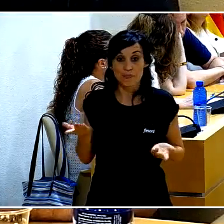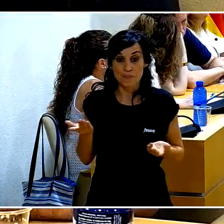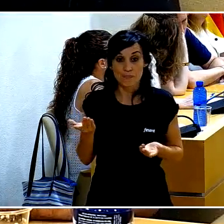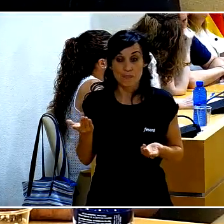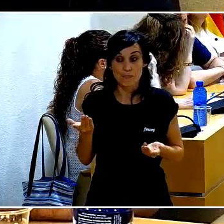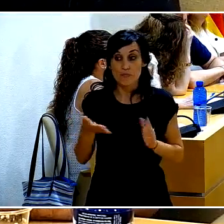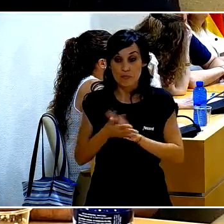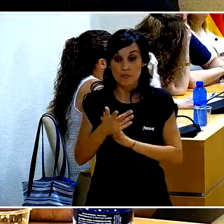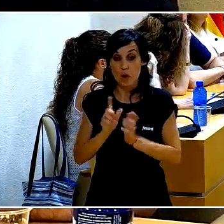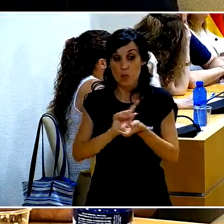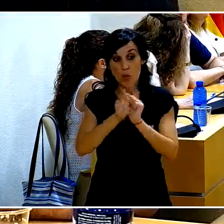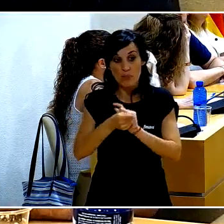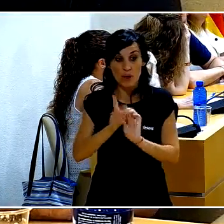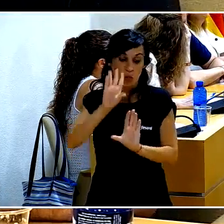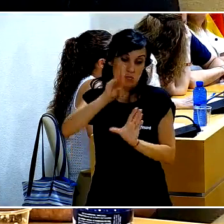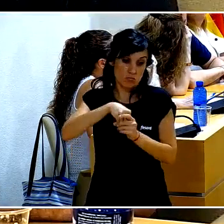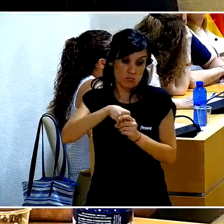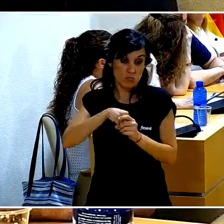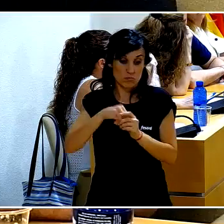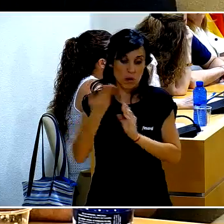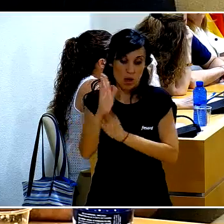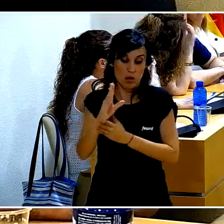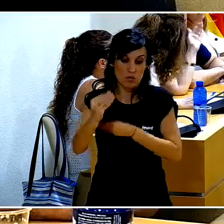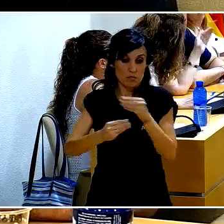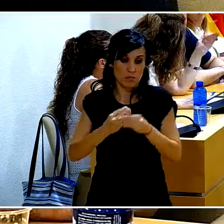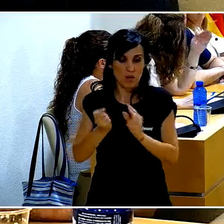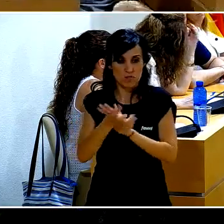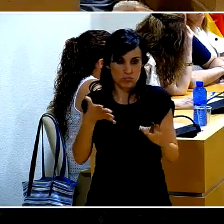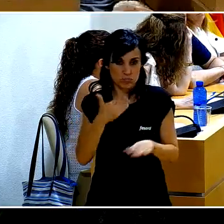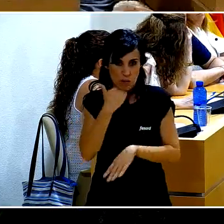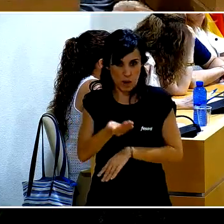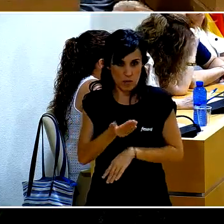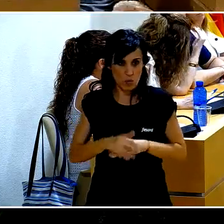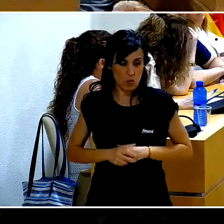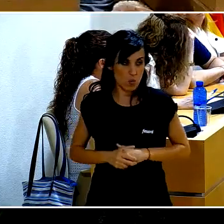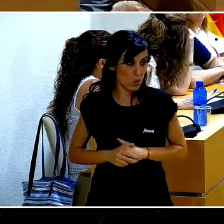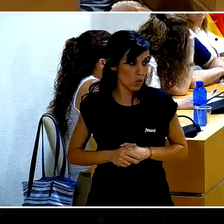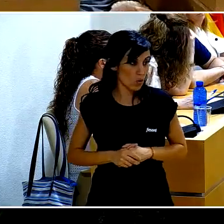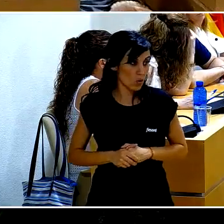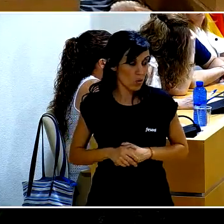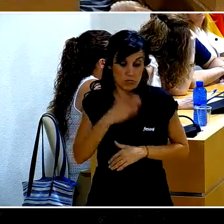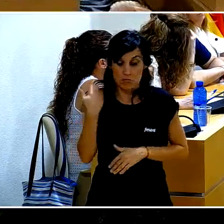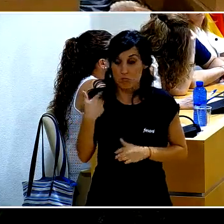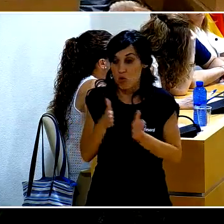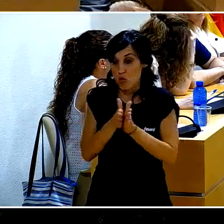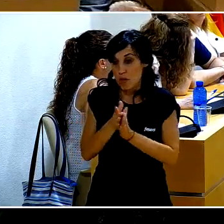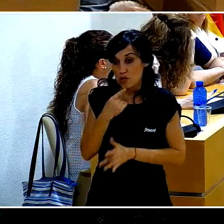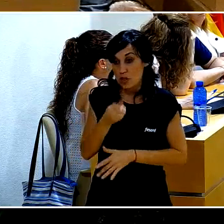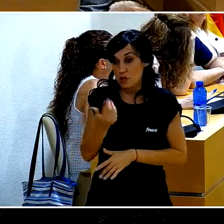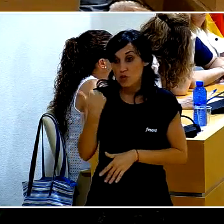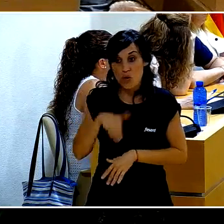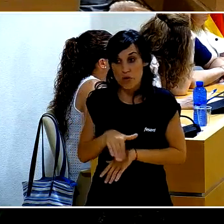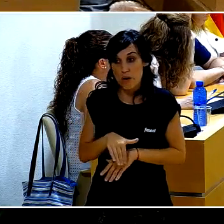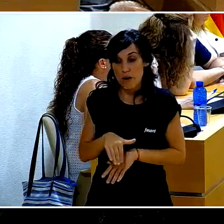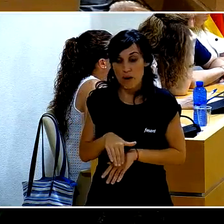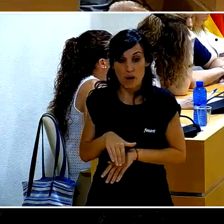introduïm esta modificació per a agilitzar el procediment. Per tant, com ja s'ha manifestat abans pels meus companys de consistori,